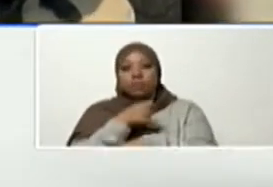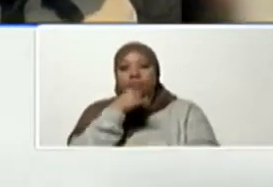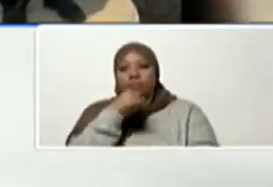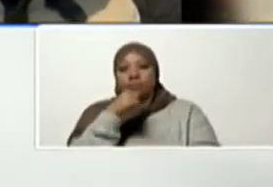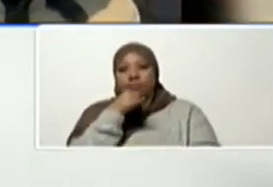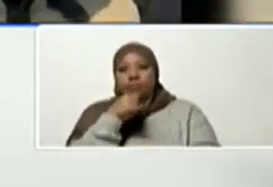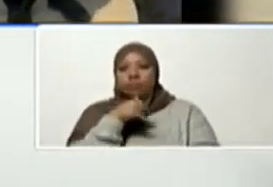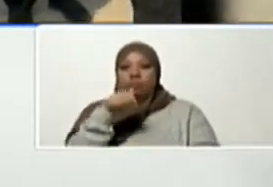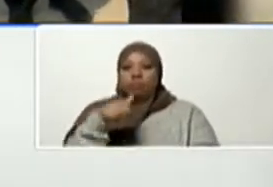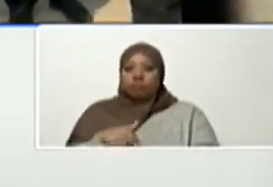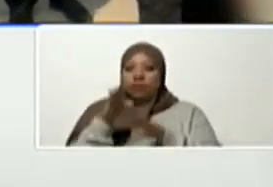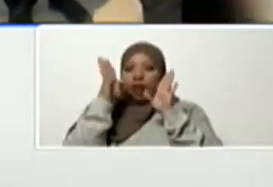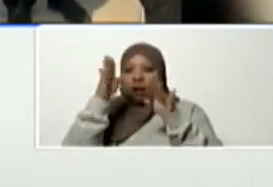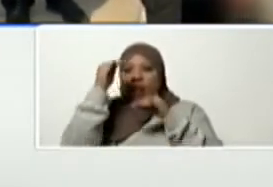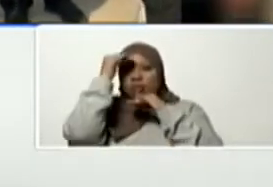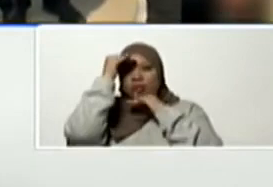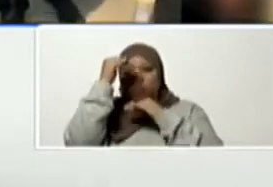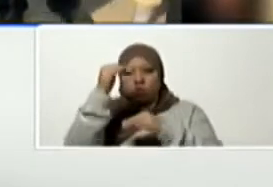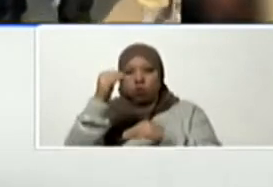y toda esta atención